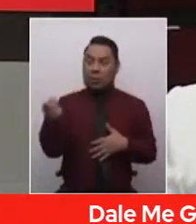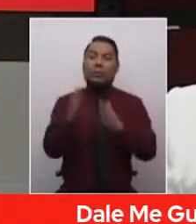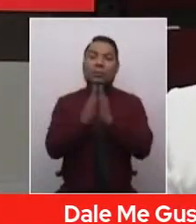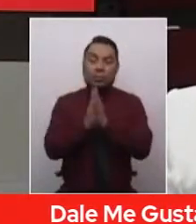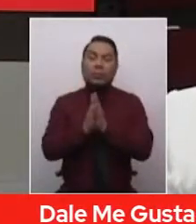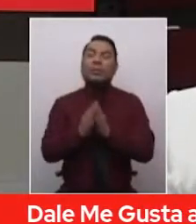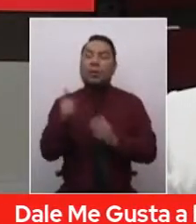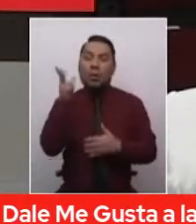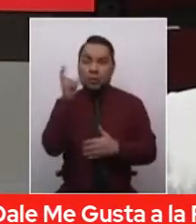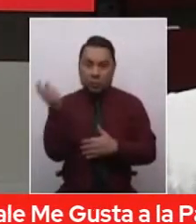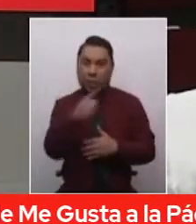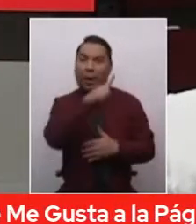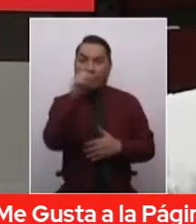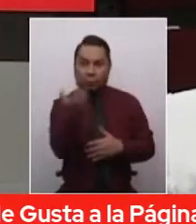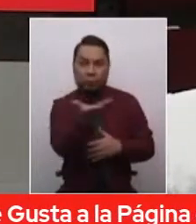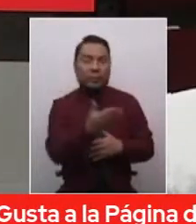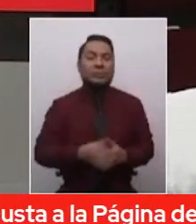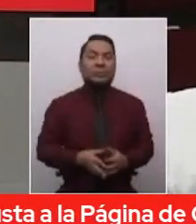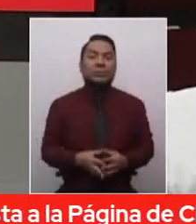señor Mogollón, lo escuchamos.